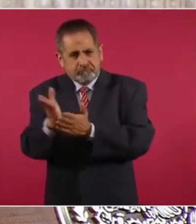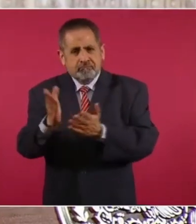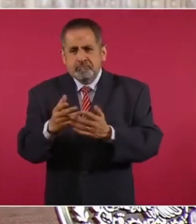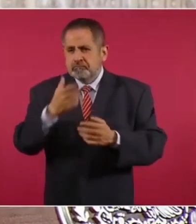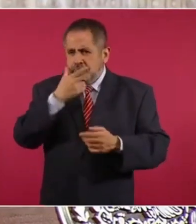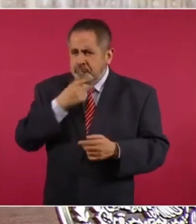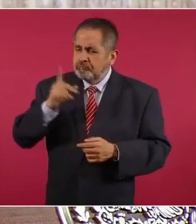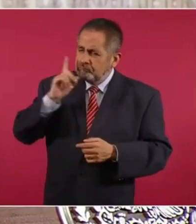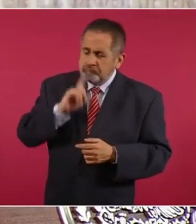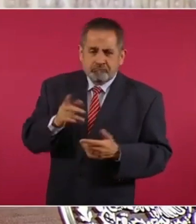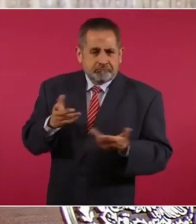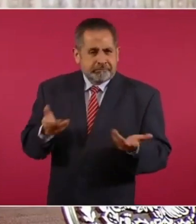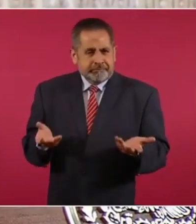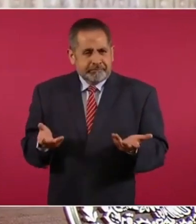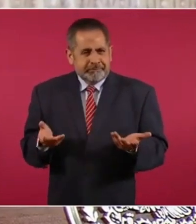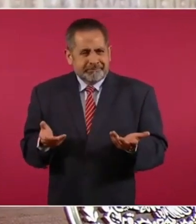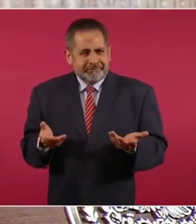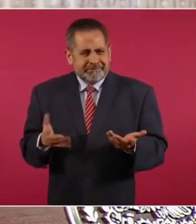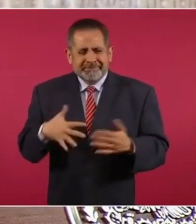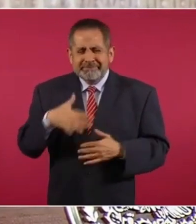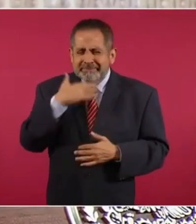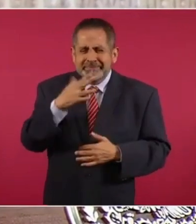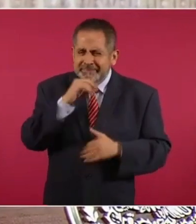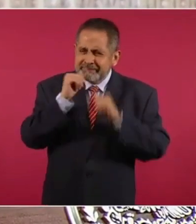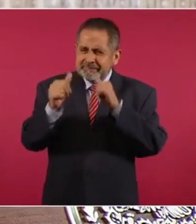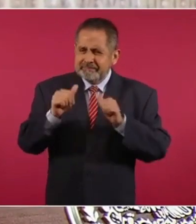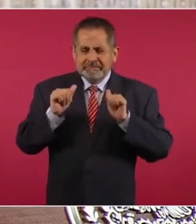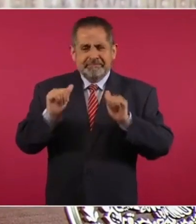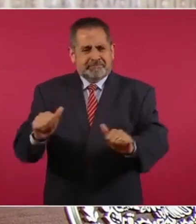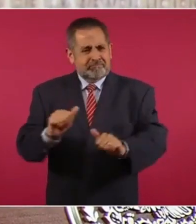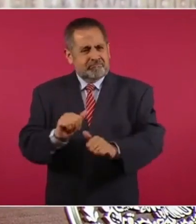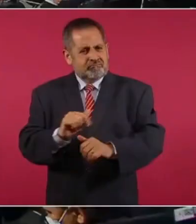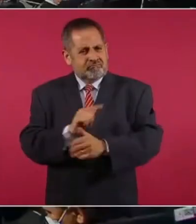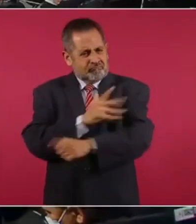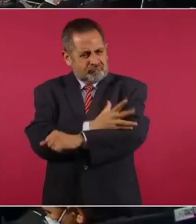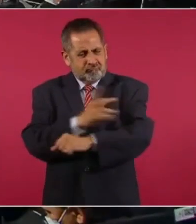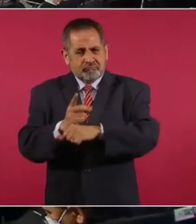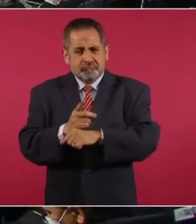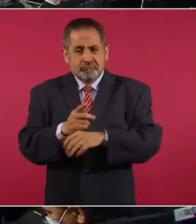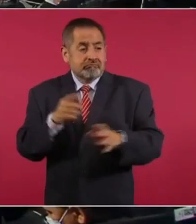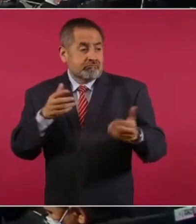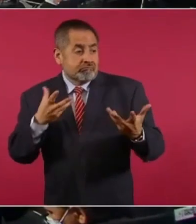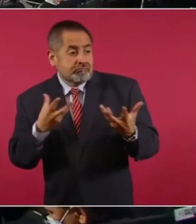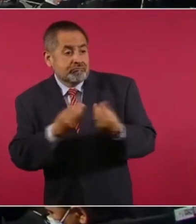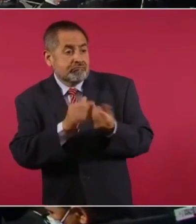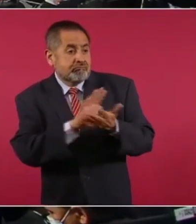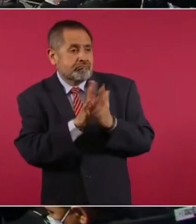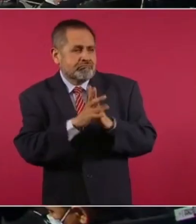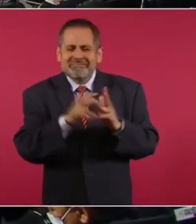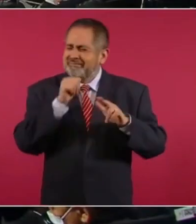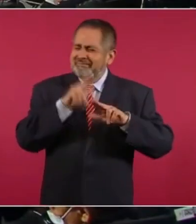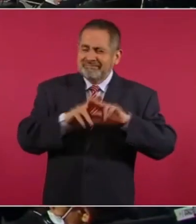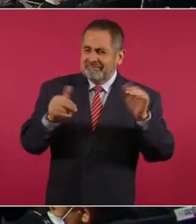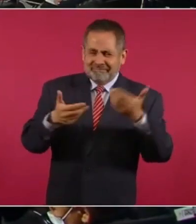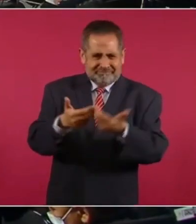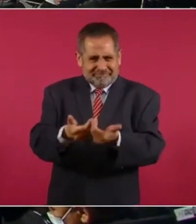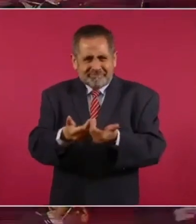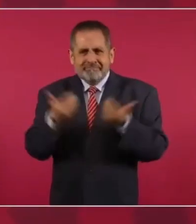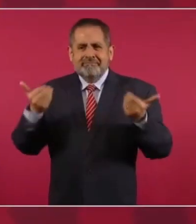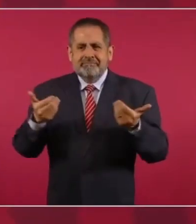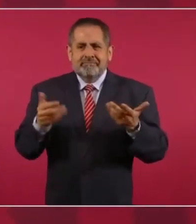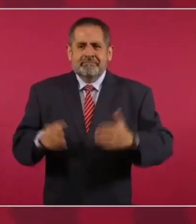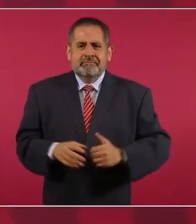mujeres, hombres, incorruptibles, que no se vinculen a la